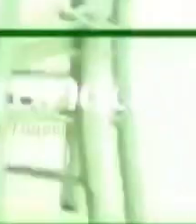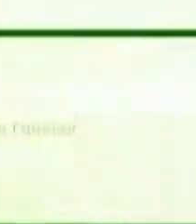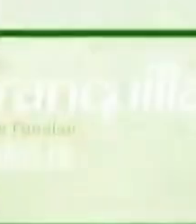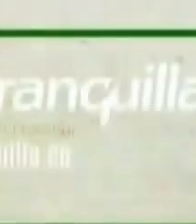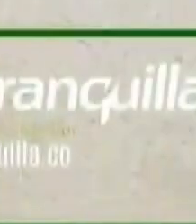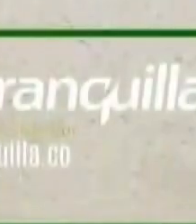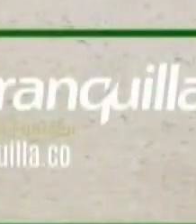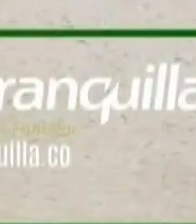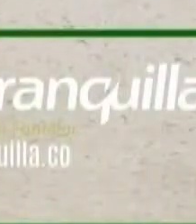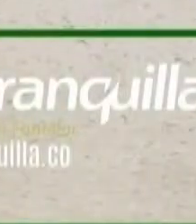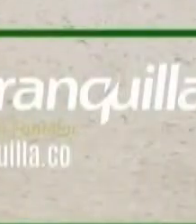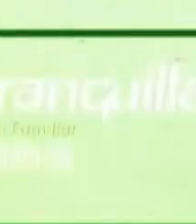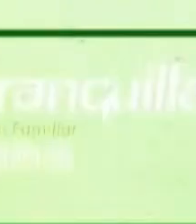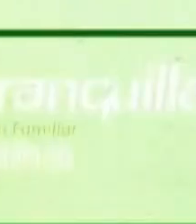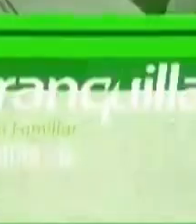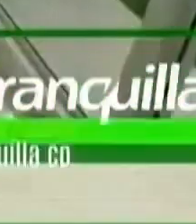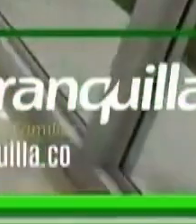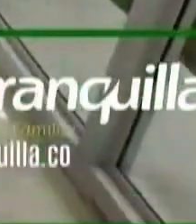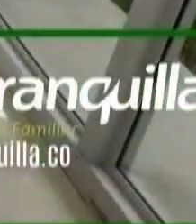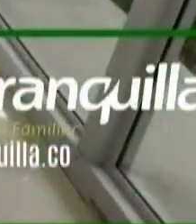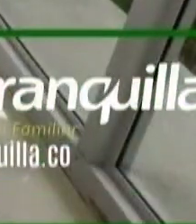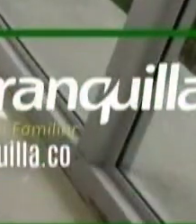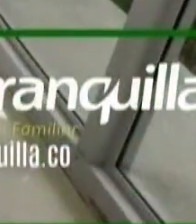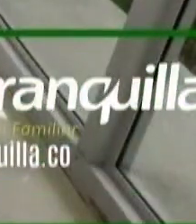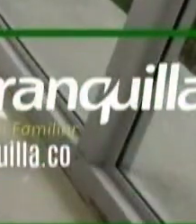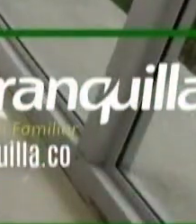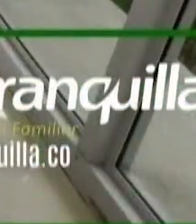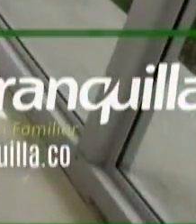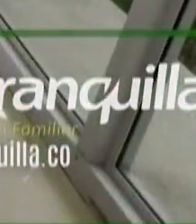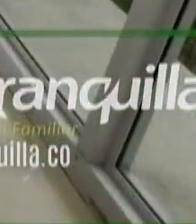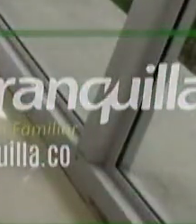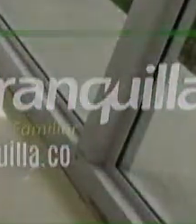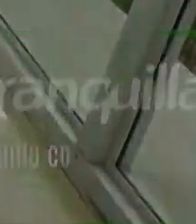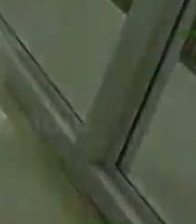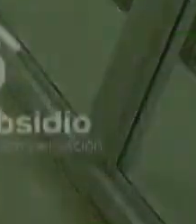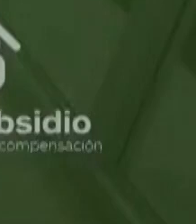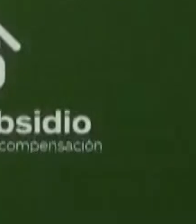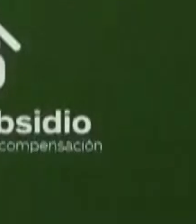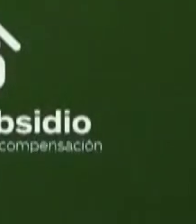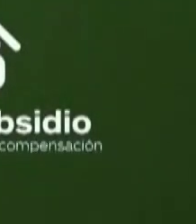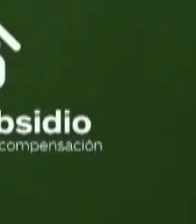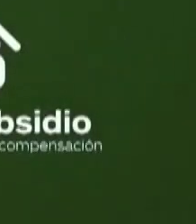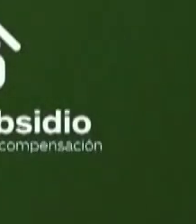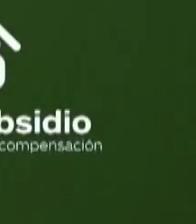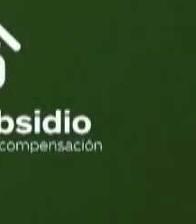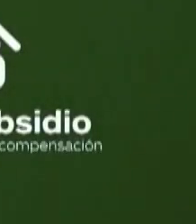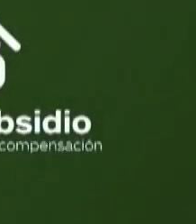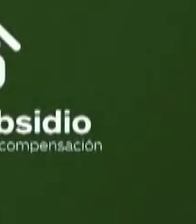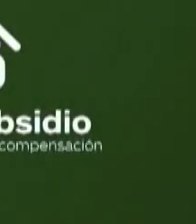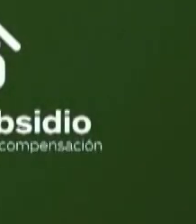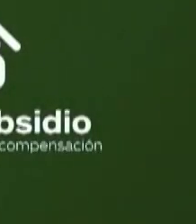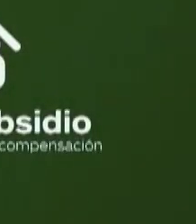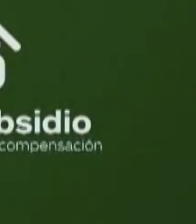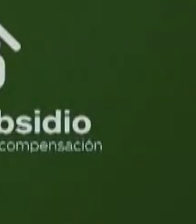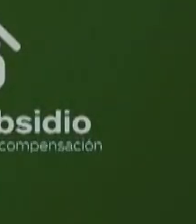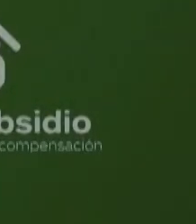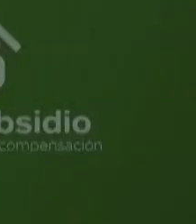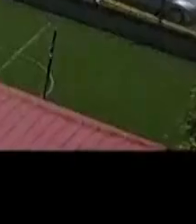animación, nuevos y modernos espacios para una celebración inolvidable. Eventos Con Barranquilla, más cerca de nuestros